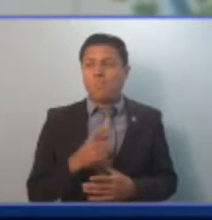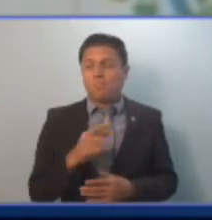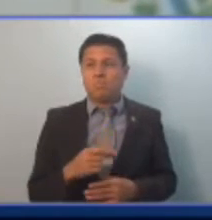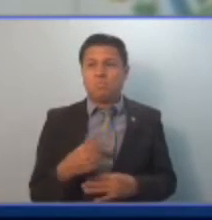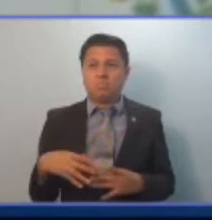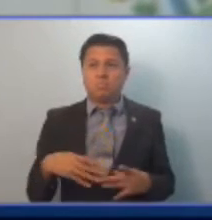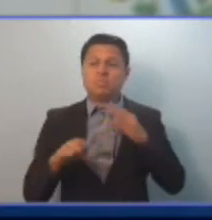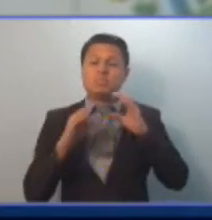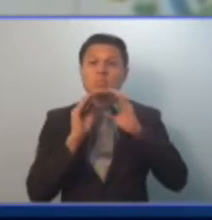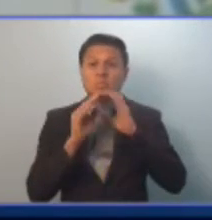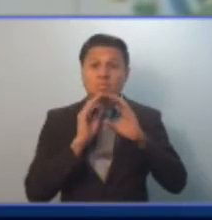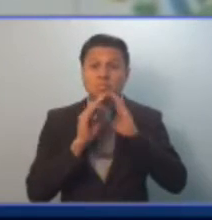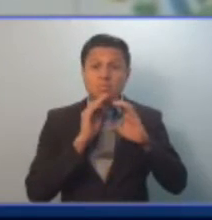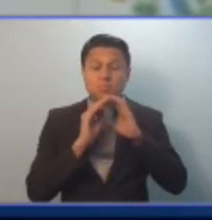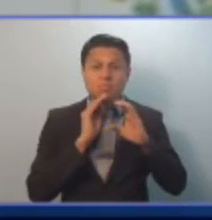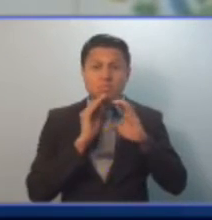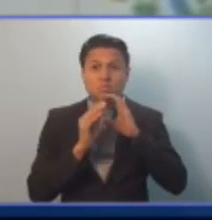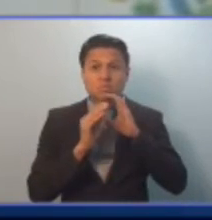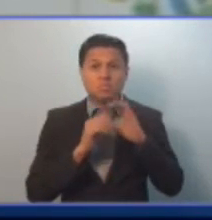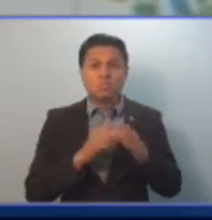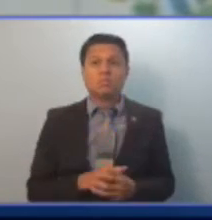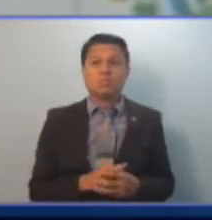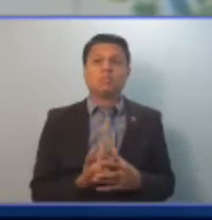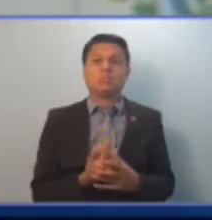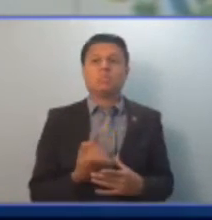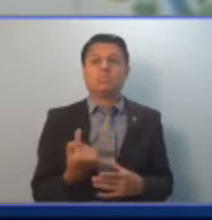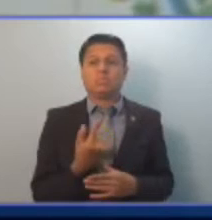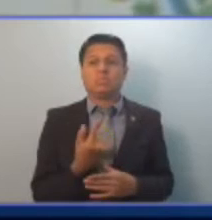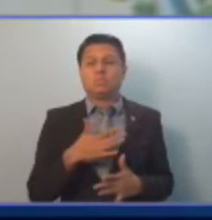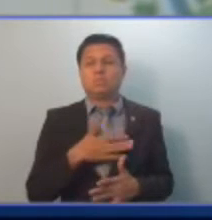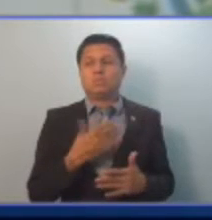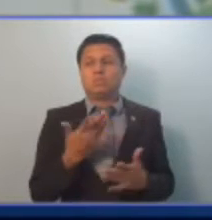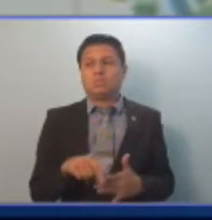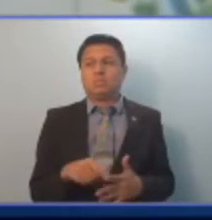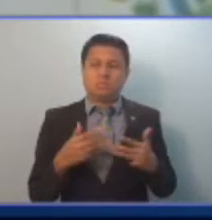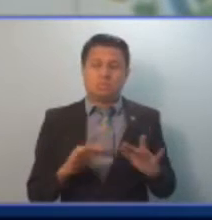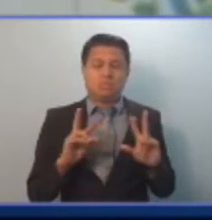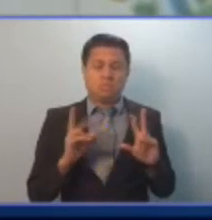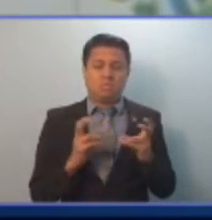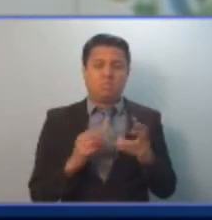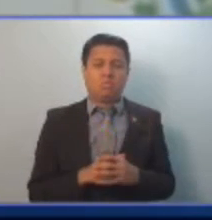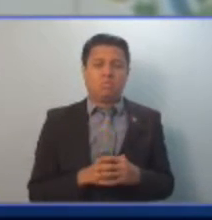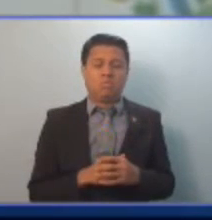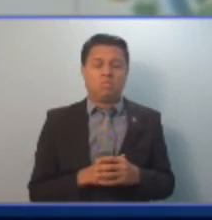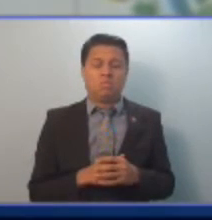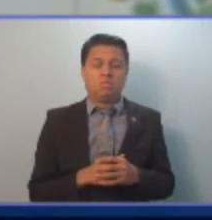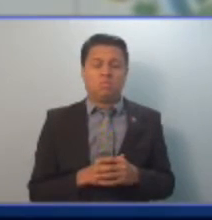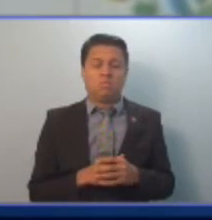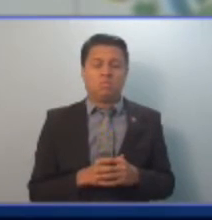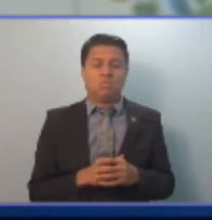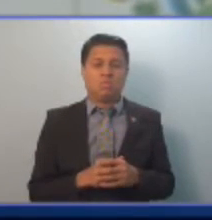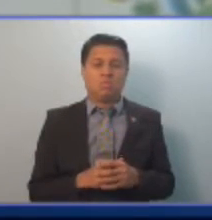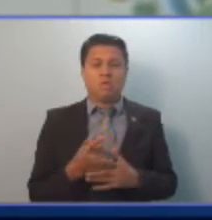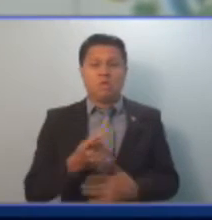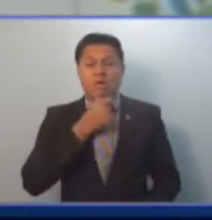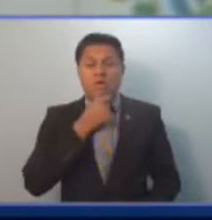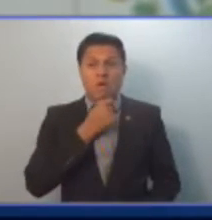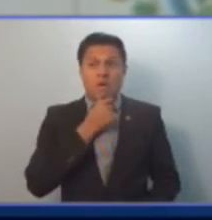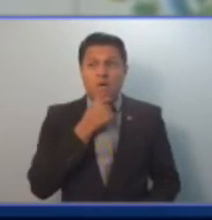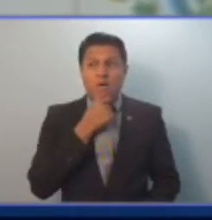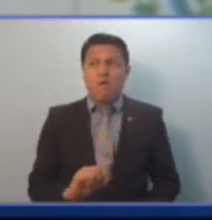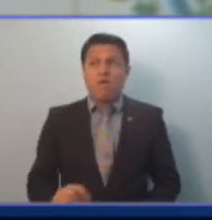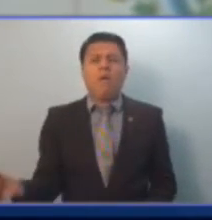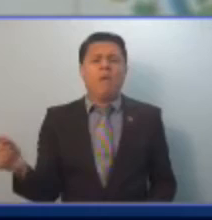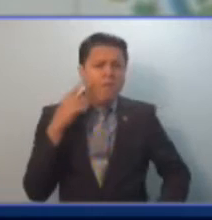de comunicación que hay con los litigantes, oye, la parte, ya no hay casi los notificadores, es bien